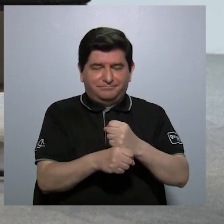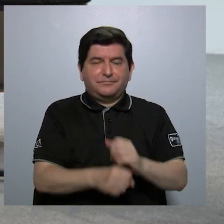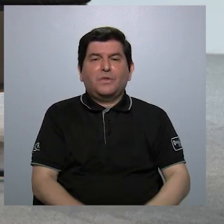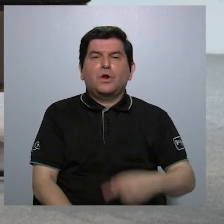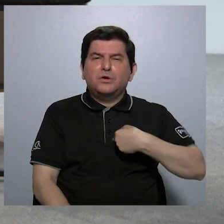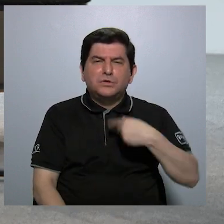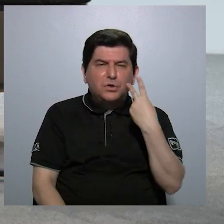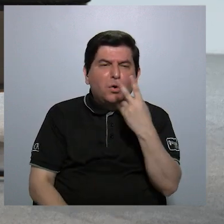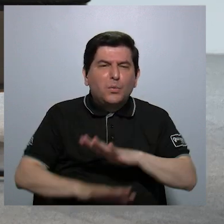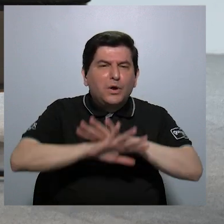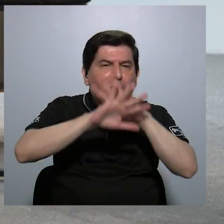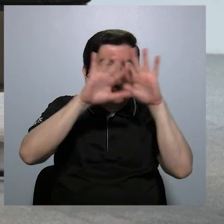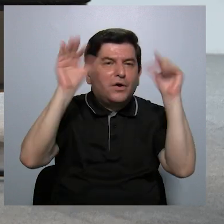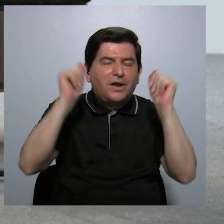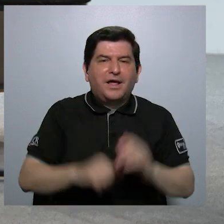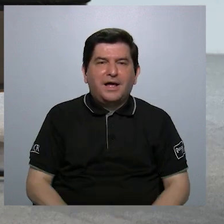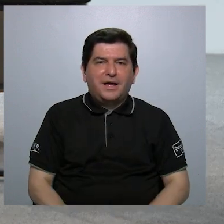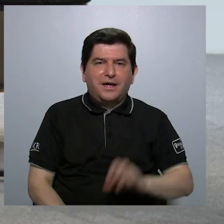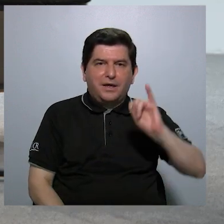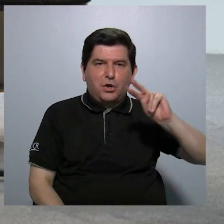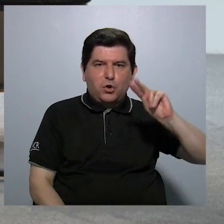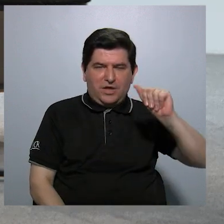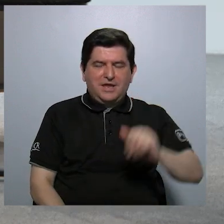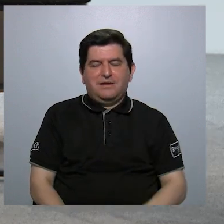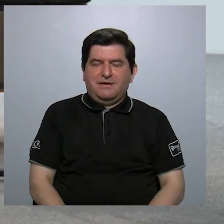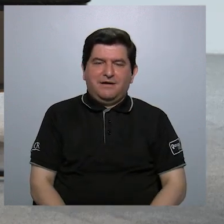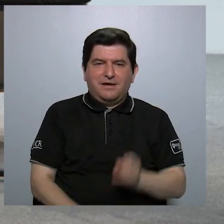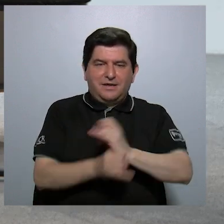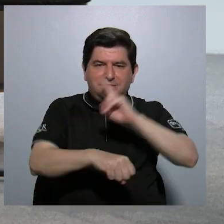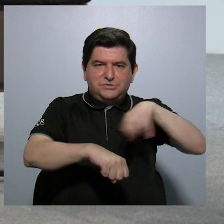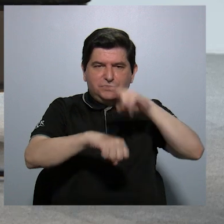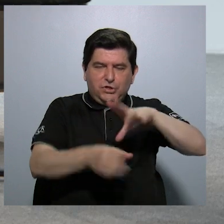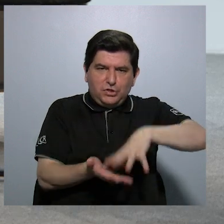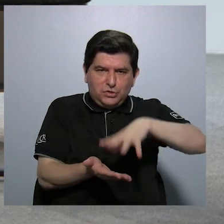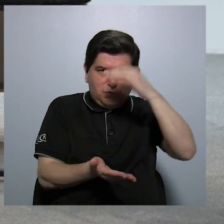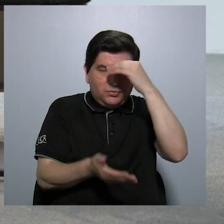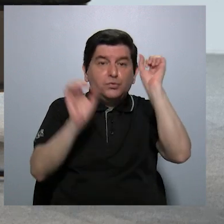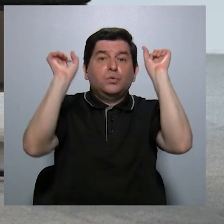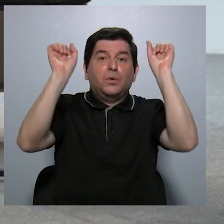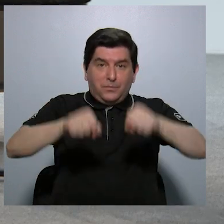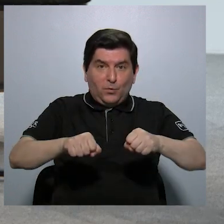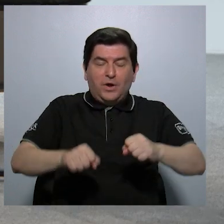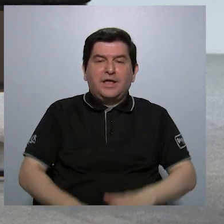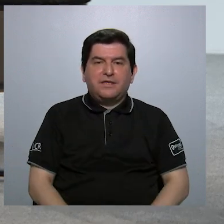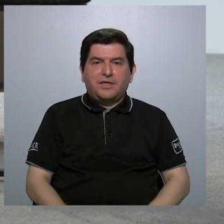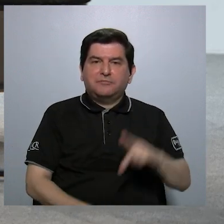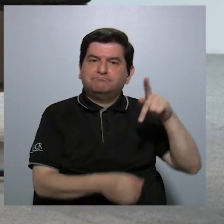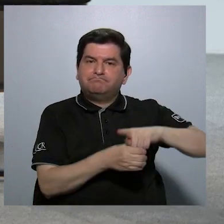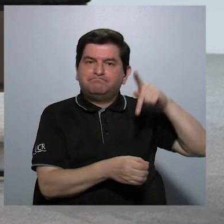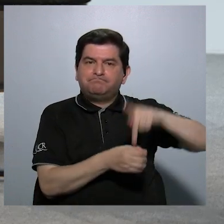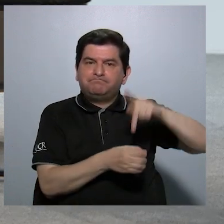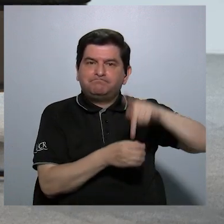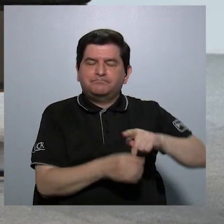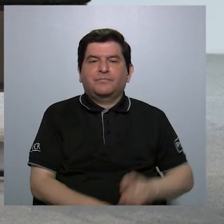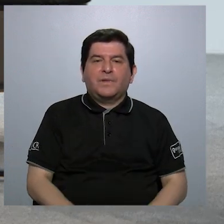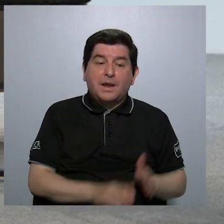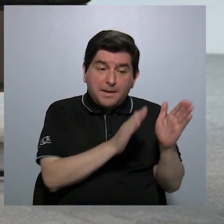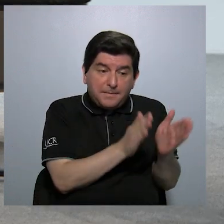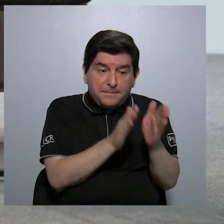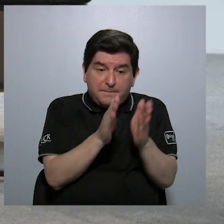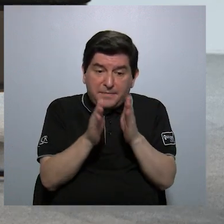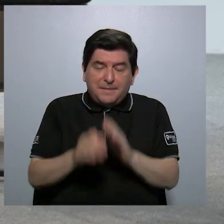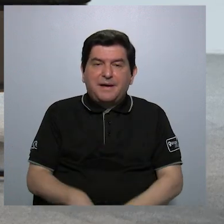En esto yo veo muy claro el INA, el Instituto Nacional de Aprendizaje, que pueda también involucrarse en lo que es